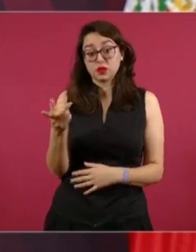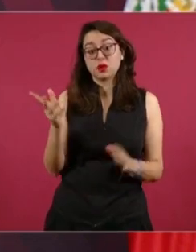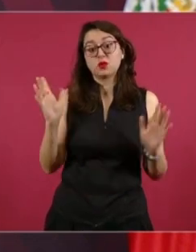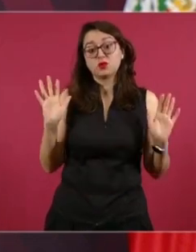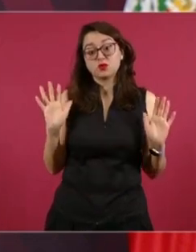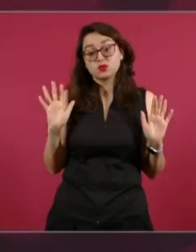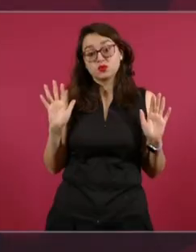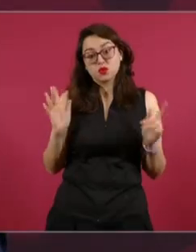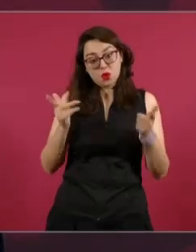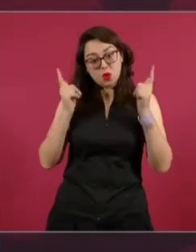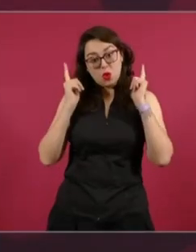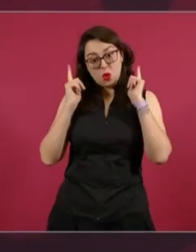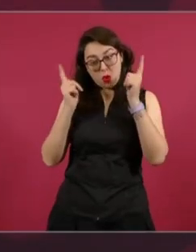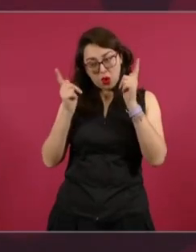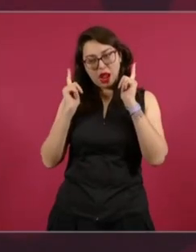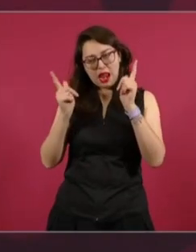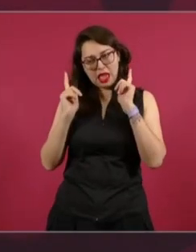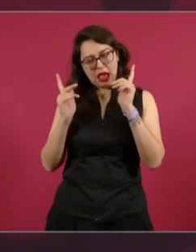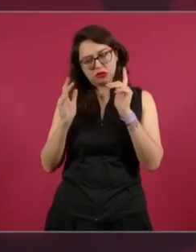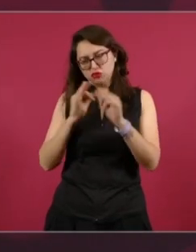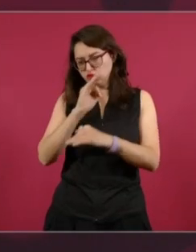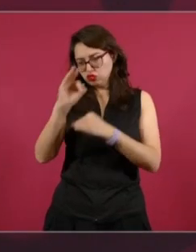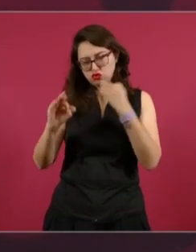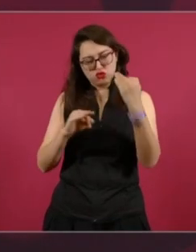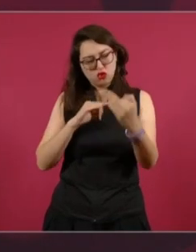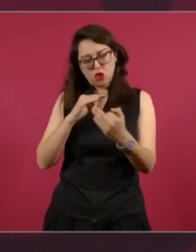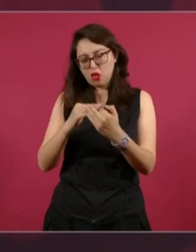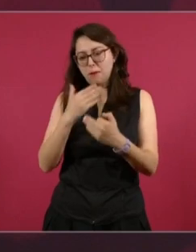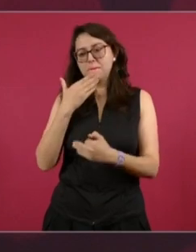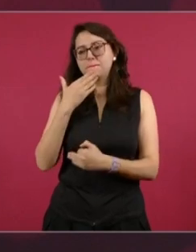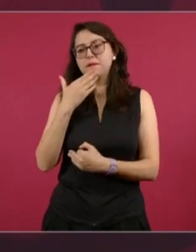ojalá y no me equivoque, ¿no? Pero cuidado,